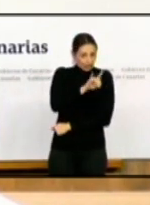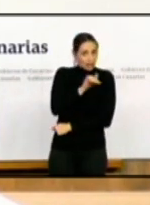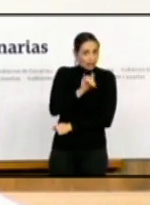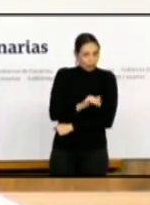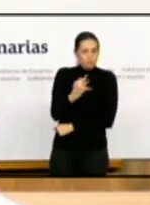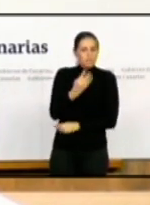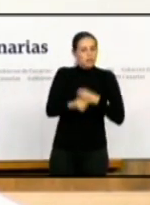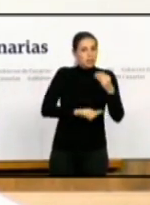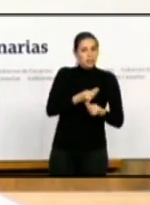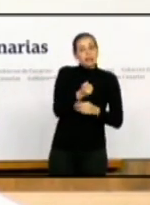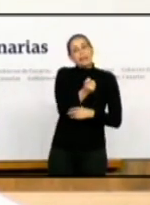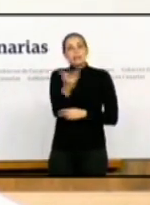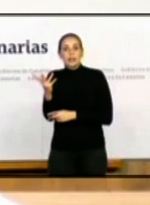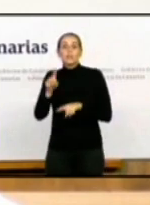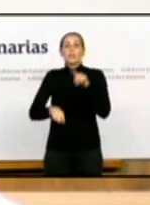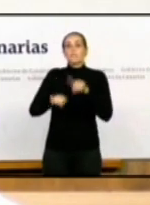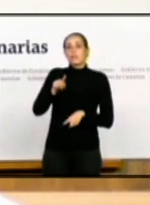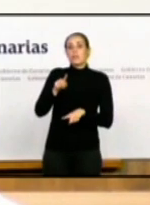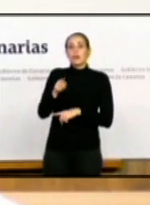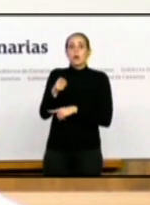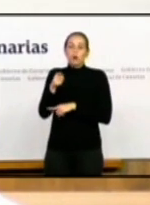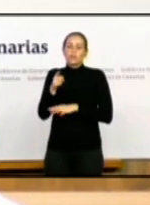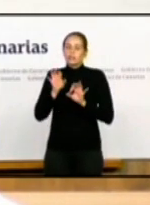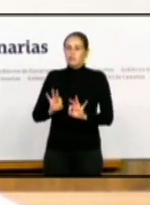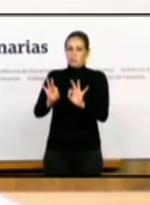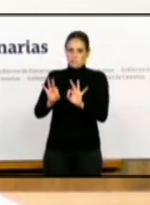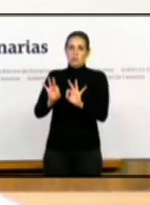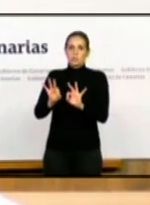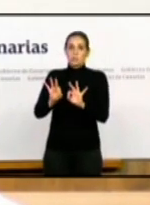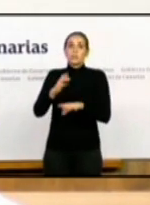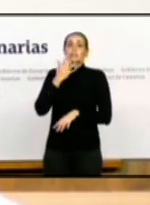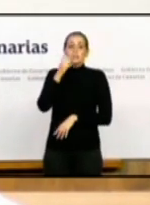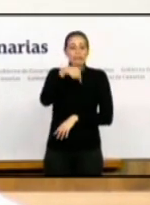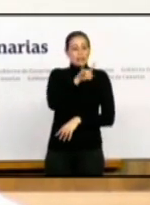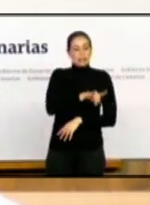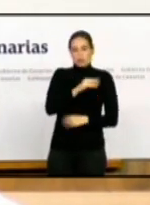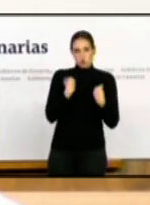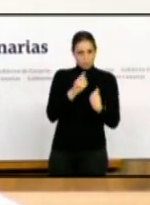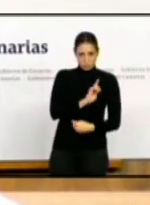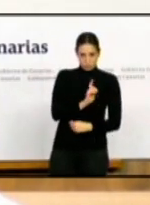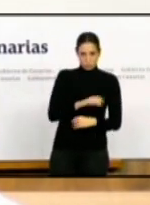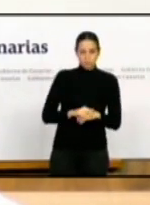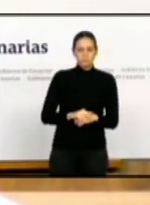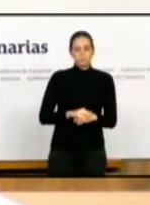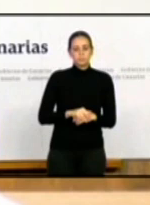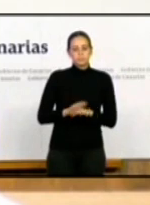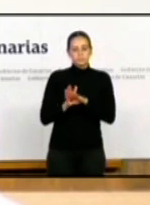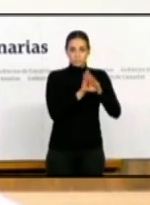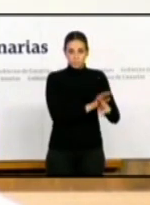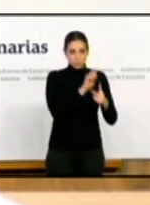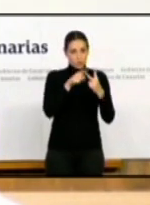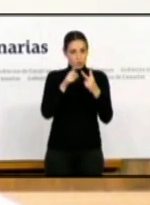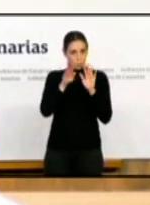hacer con una orden determinada los que no son residentes en Canarias. Una segunda medida es que